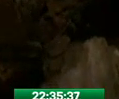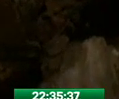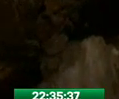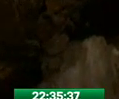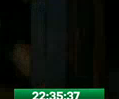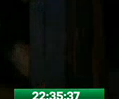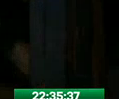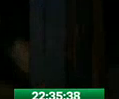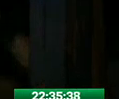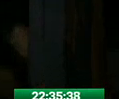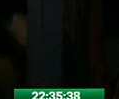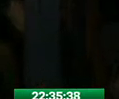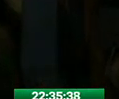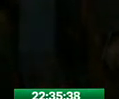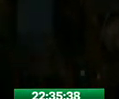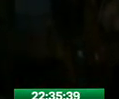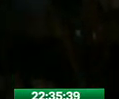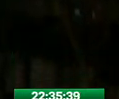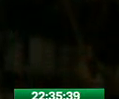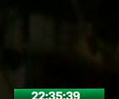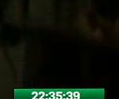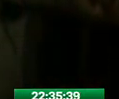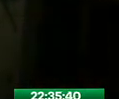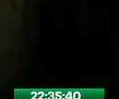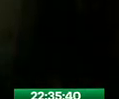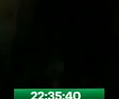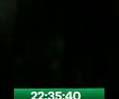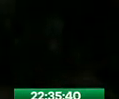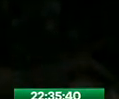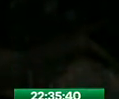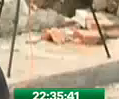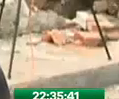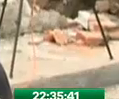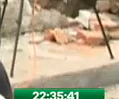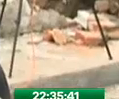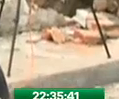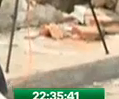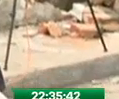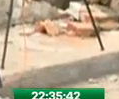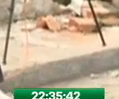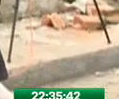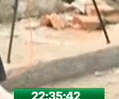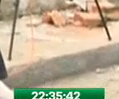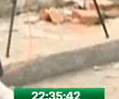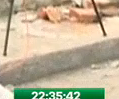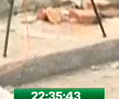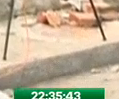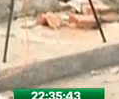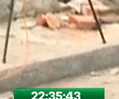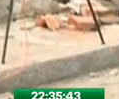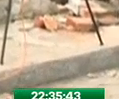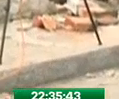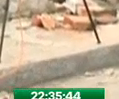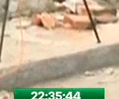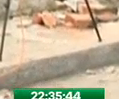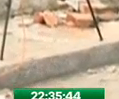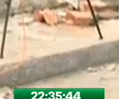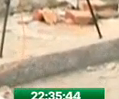escombros tras el colapso de una vivienda ubicada en San Roque, centro de Quito. Se retiran los escombros y se evacúa a las 2